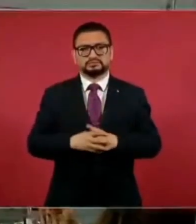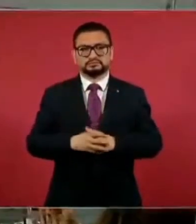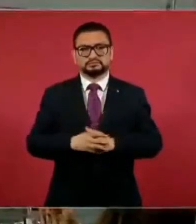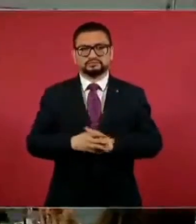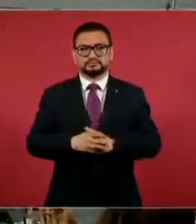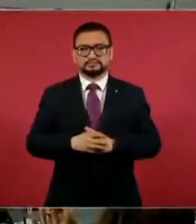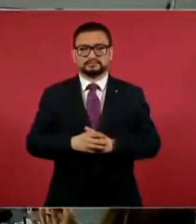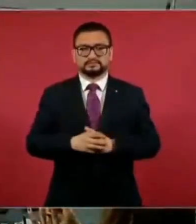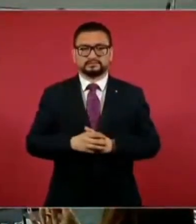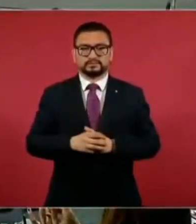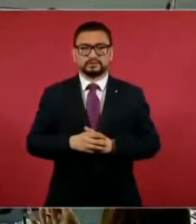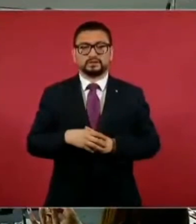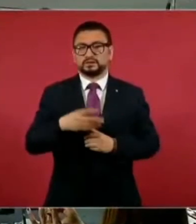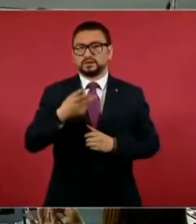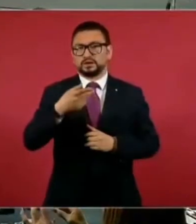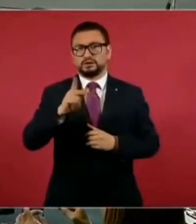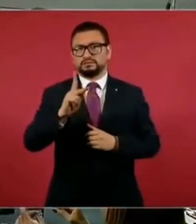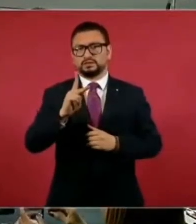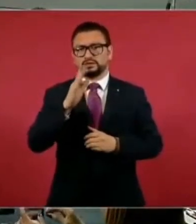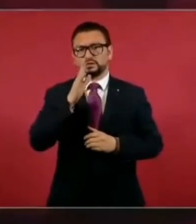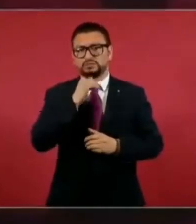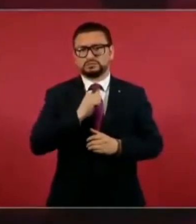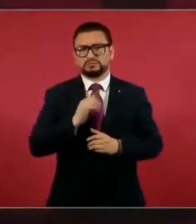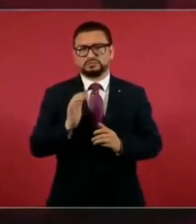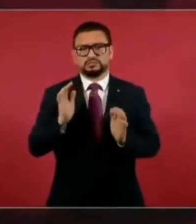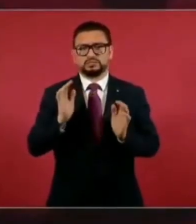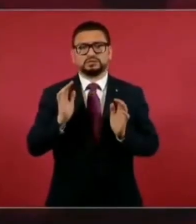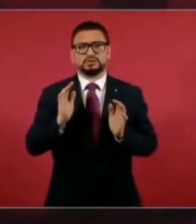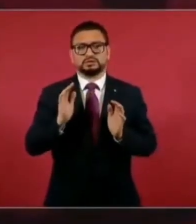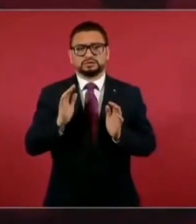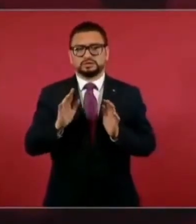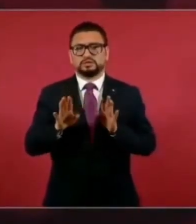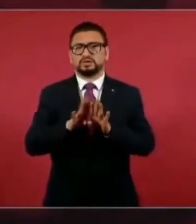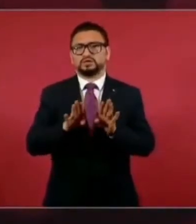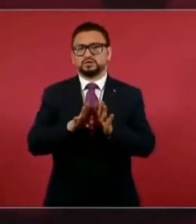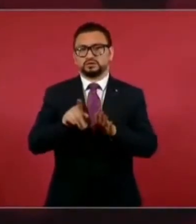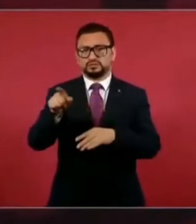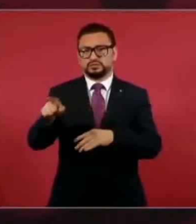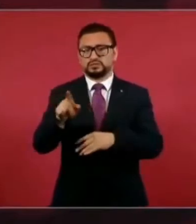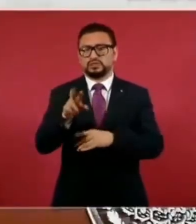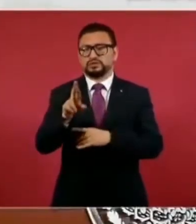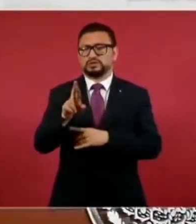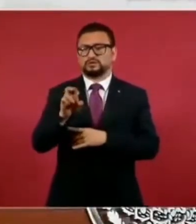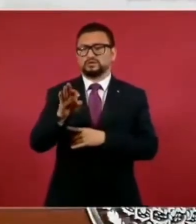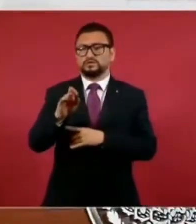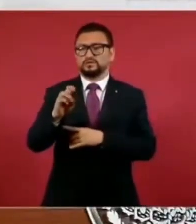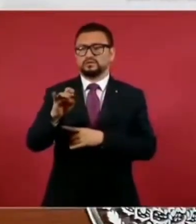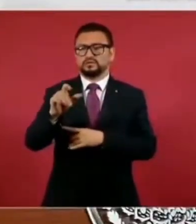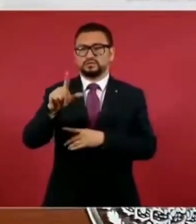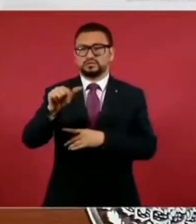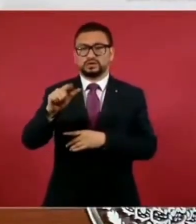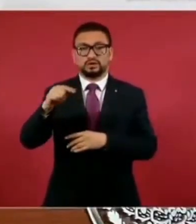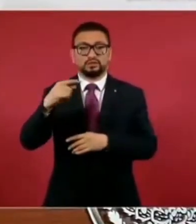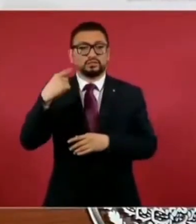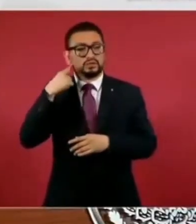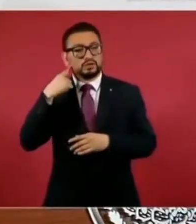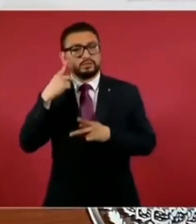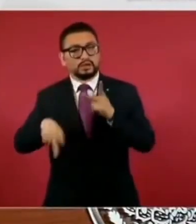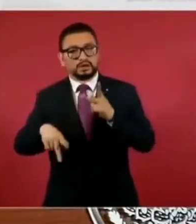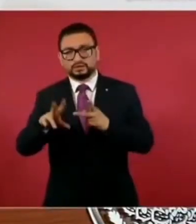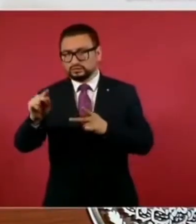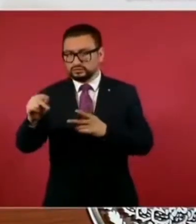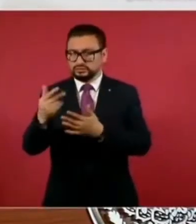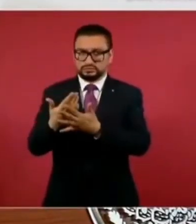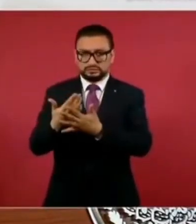Presidente, en otro tema. No, pero es que no se puede, así como lo hace Radio Fórmula, escuchando nada más una parte.